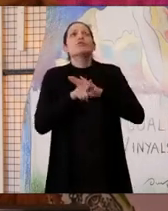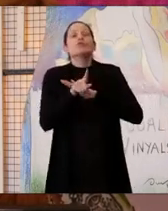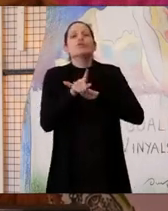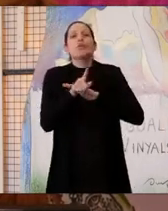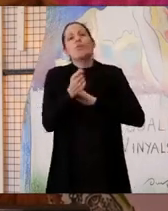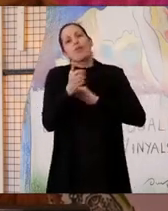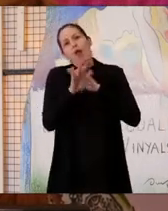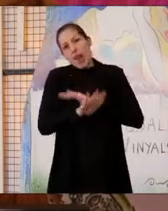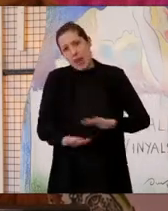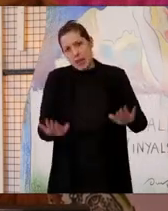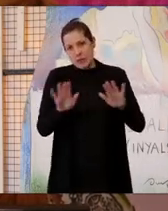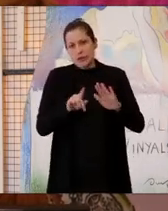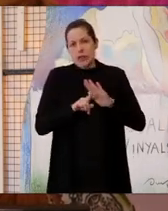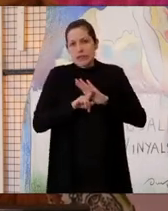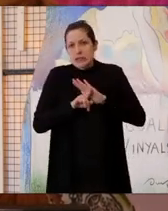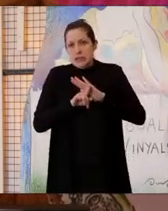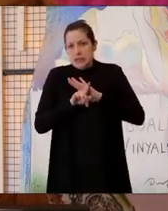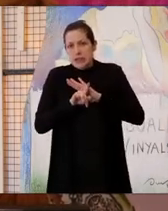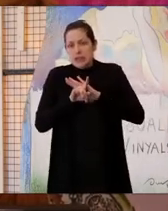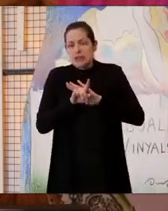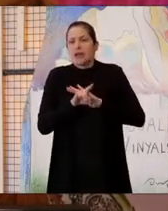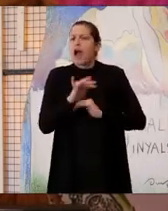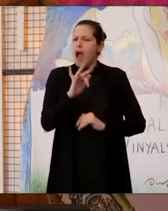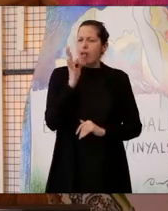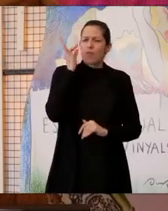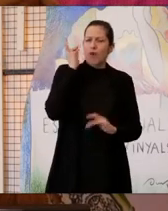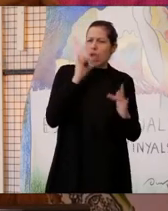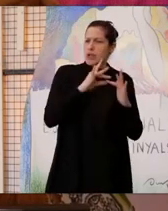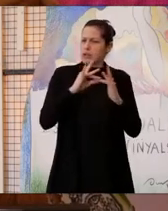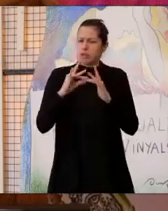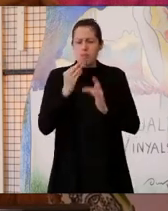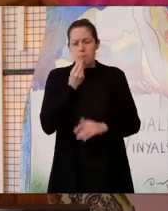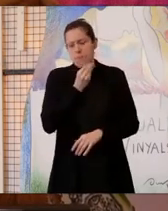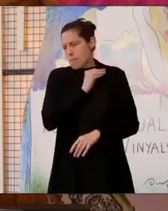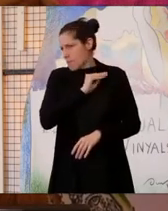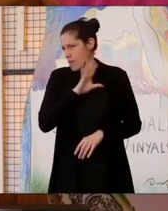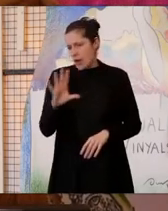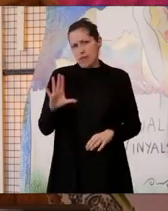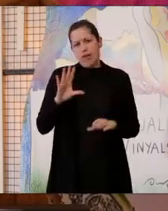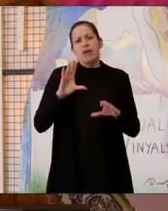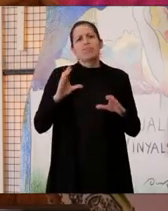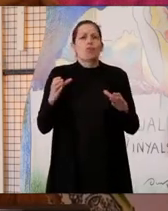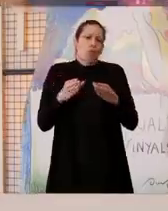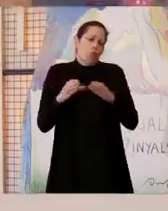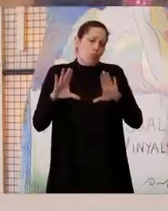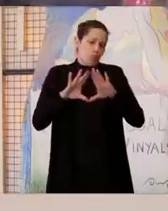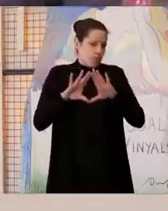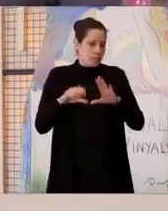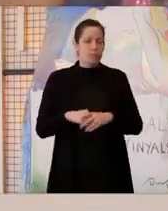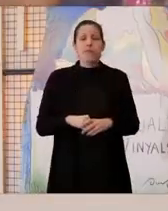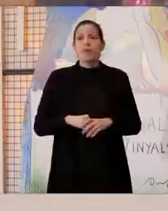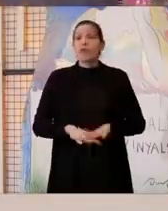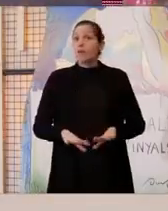Fíjate que hay unas líderes fantásticas en entre mujeres y hombres feministas en Latinoamérica y gente fantástica pero